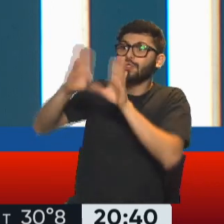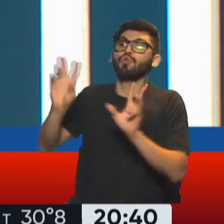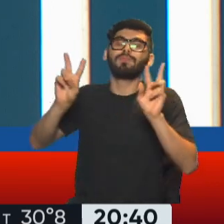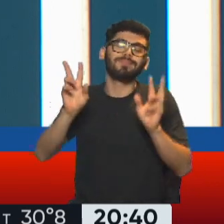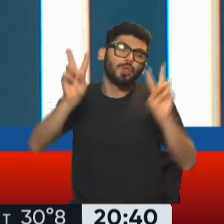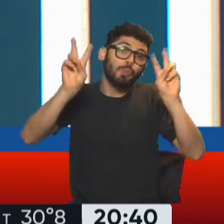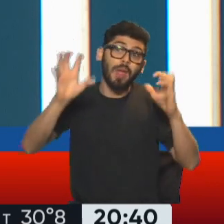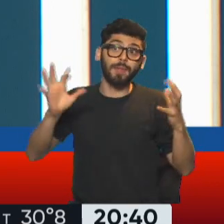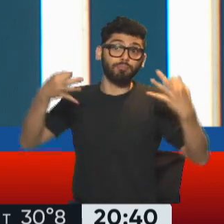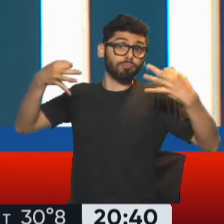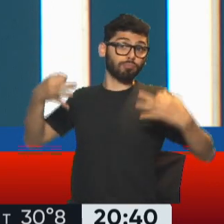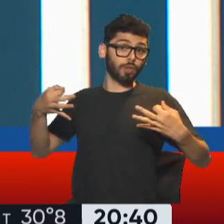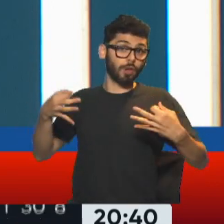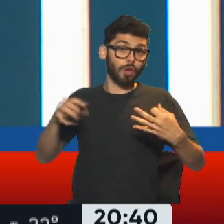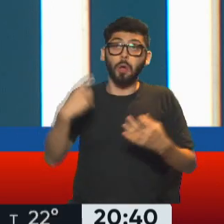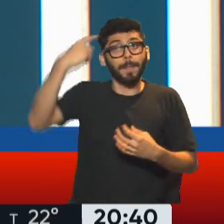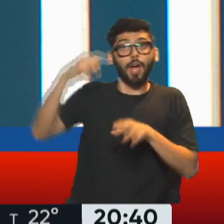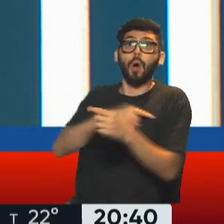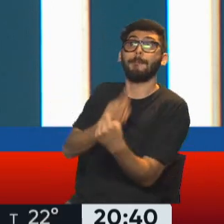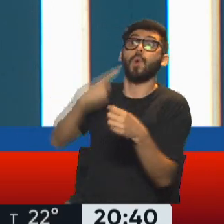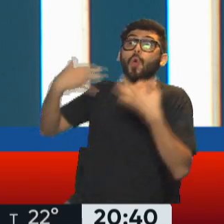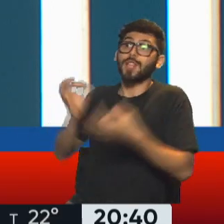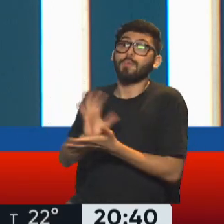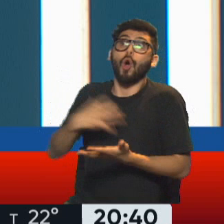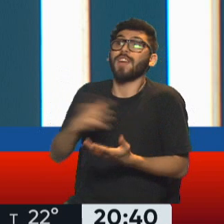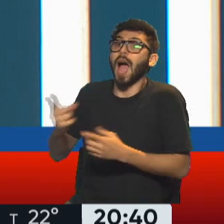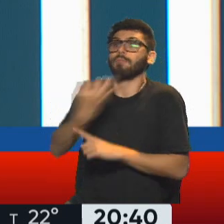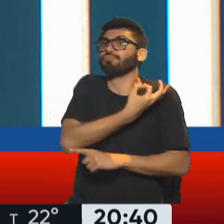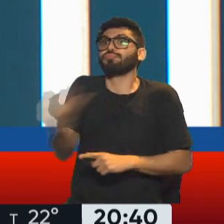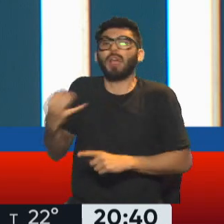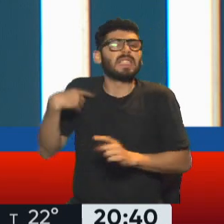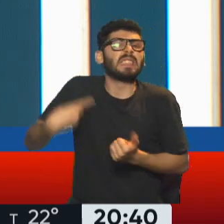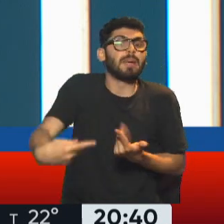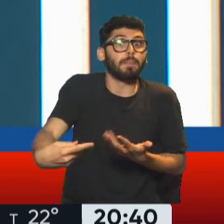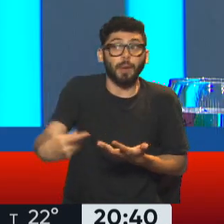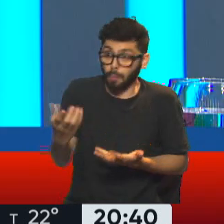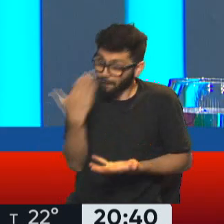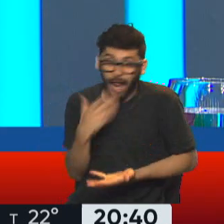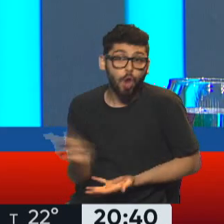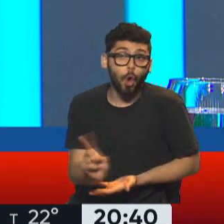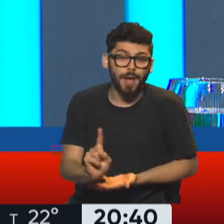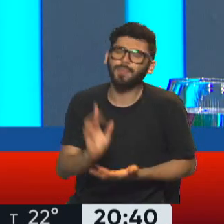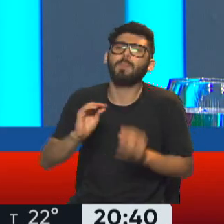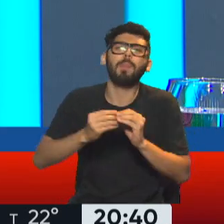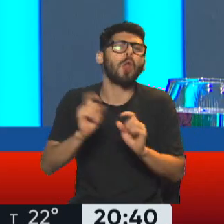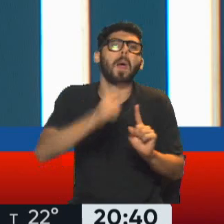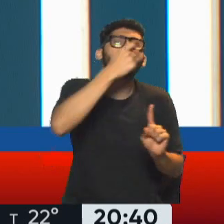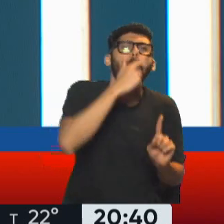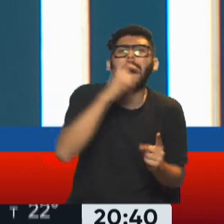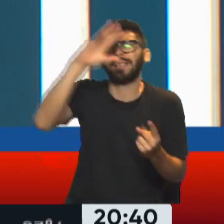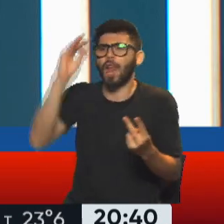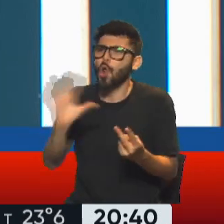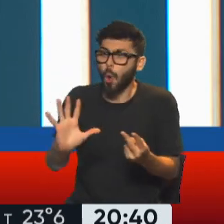confiar en que la justicia hace justicia. Y eso no pasa. Este es el problema de fondo, independientemente de Macri, de Cristina o de quien